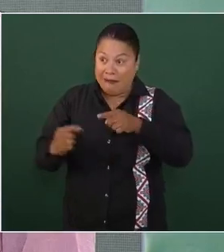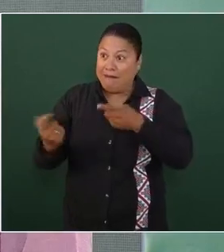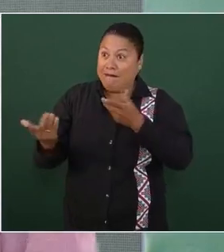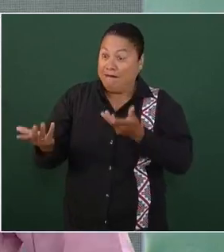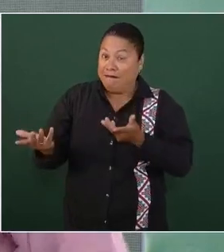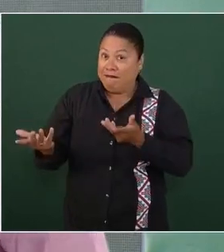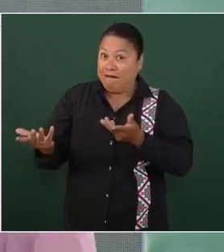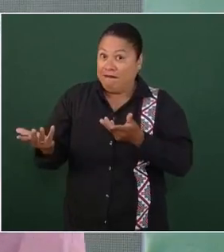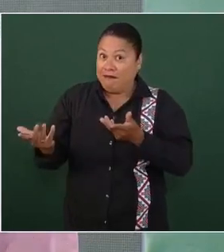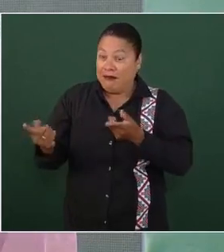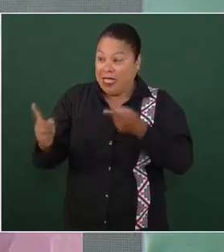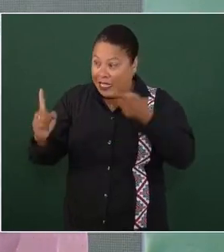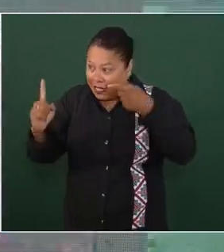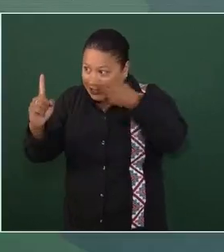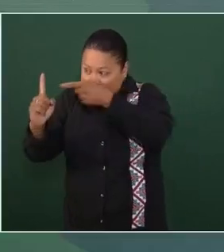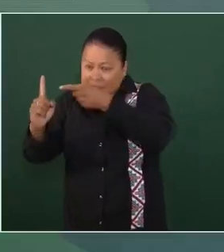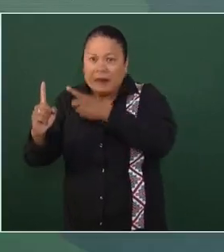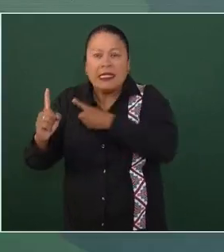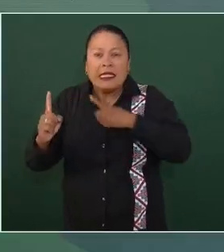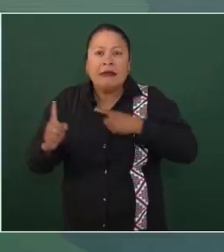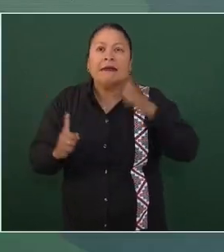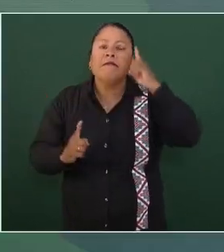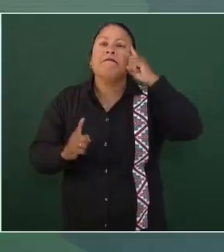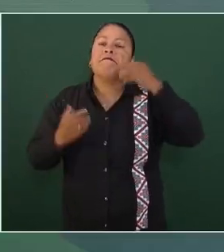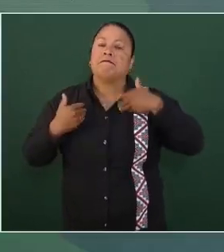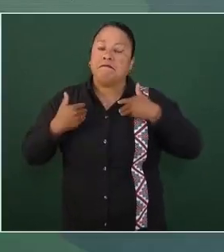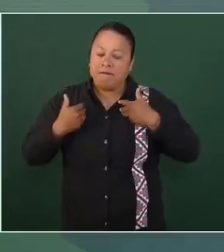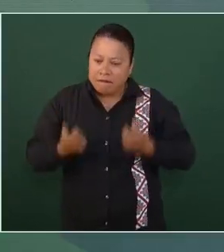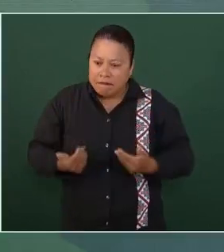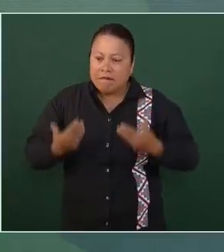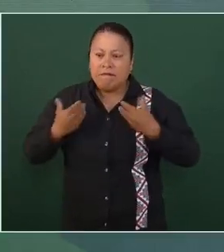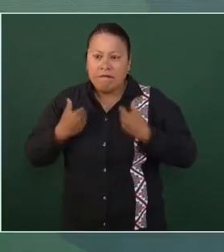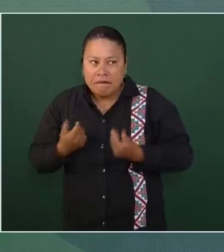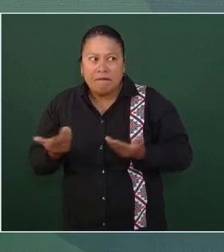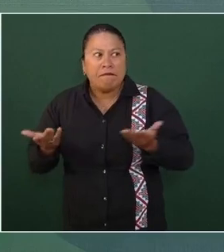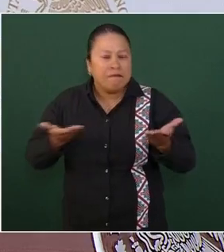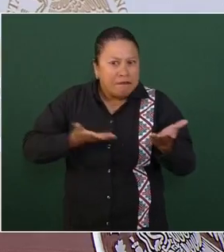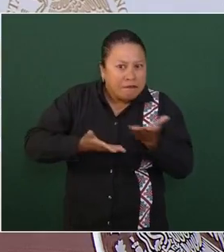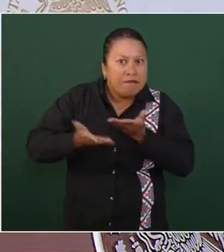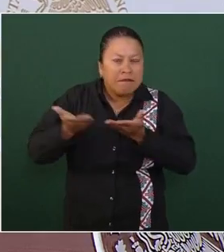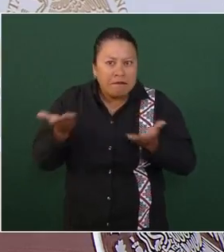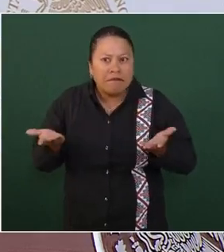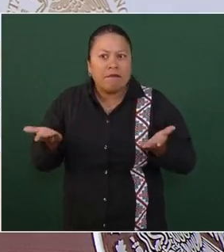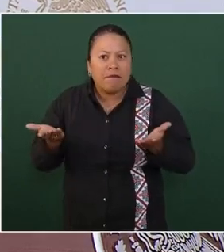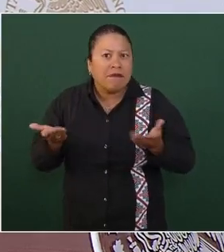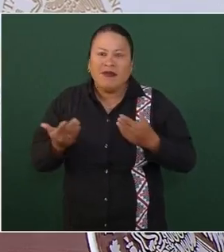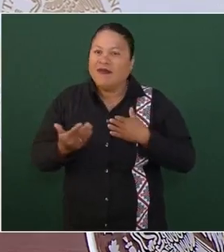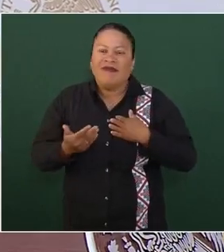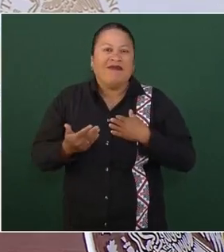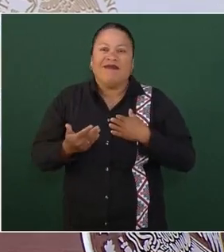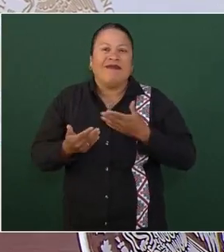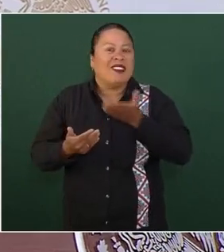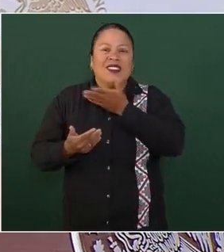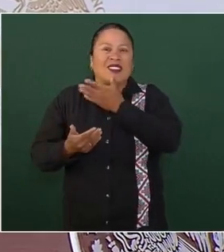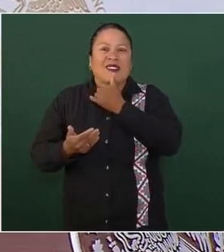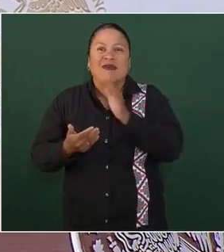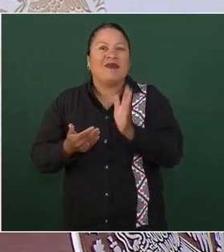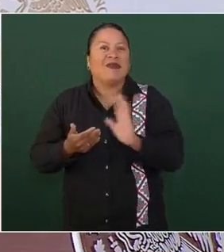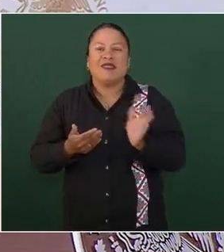entender de internalizar de comprendernos de que ya no podemos nosotros